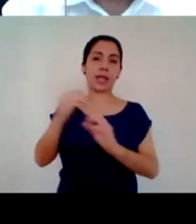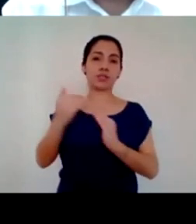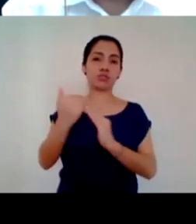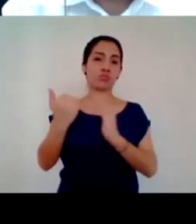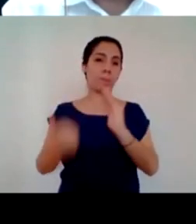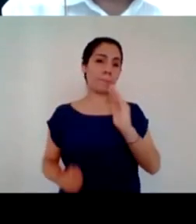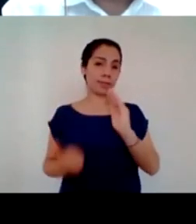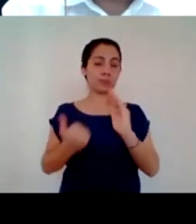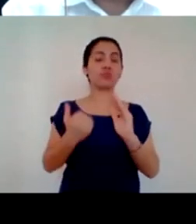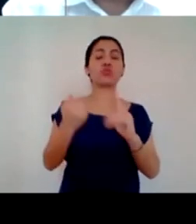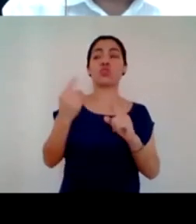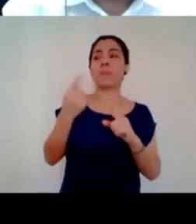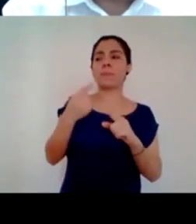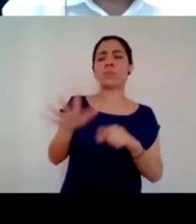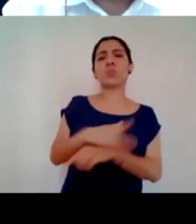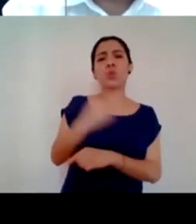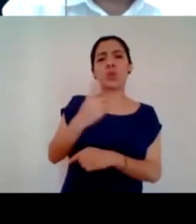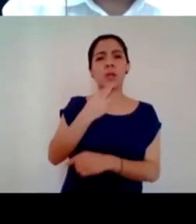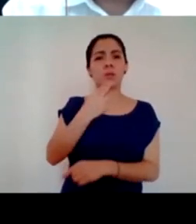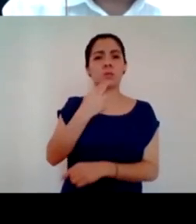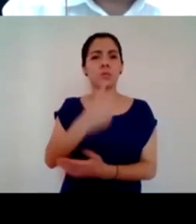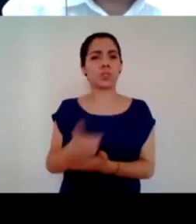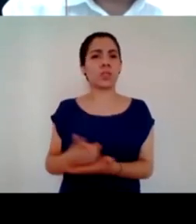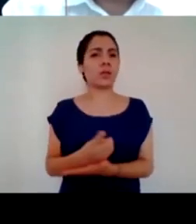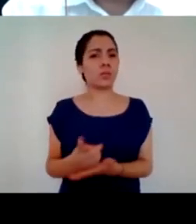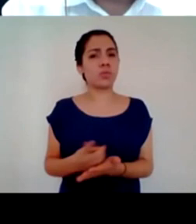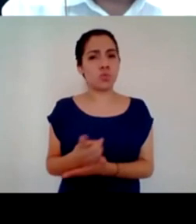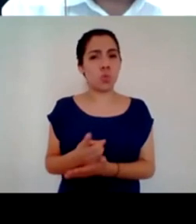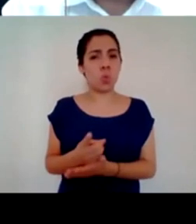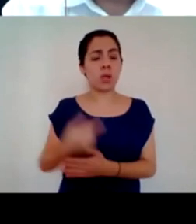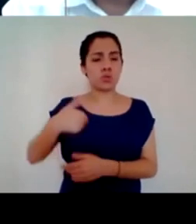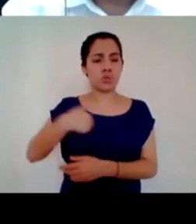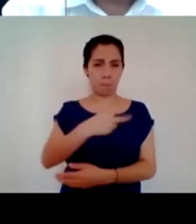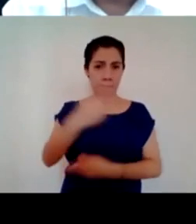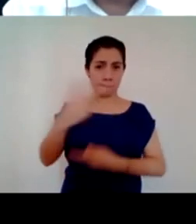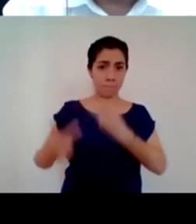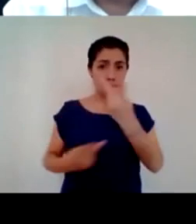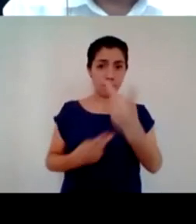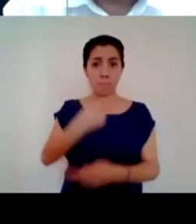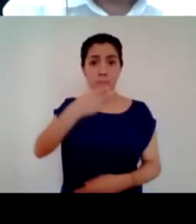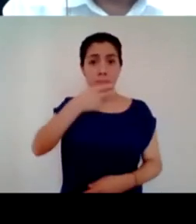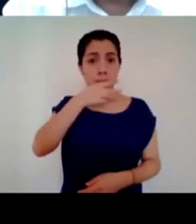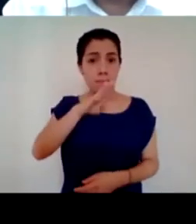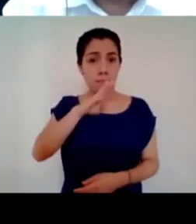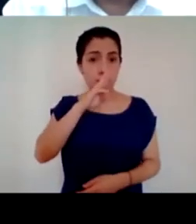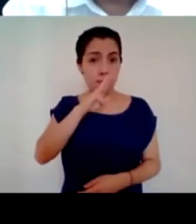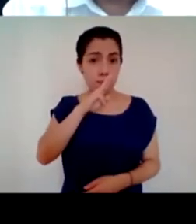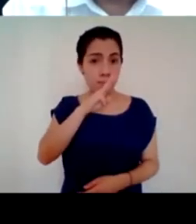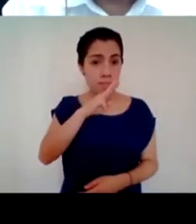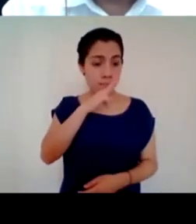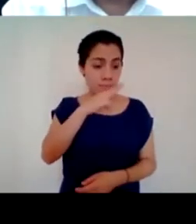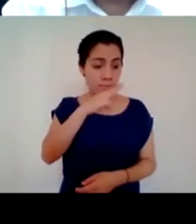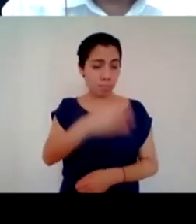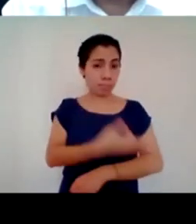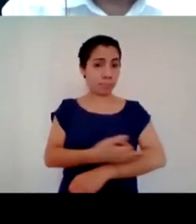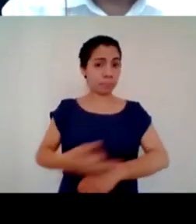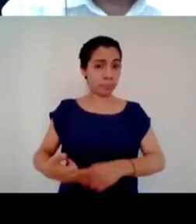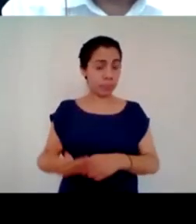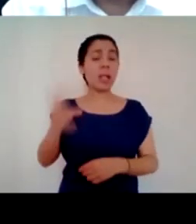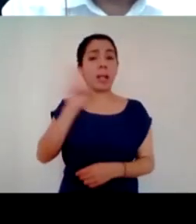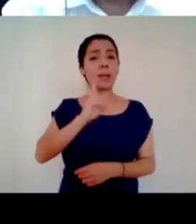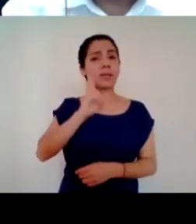Aquí el cuestionamiento que dejaría, y especialmente a padres de familia, madres de familia que nos están viendo, tiene que ver con,